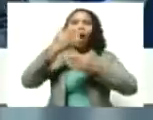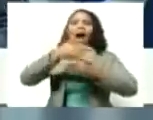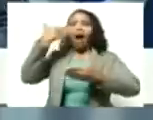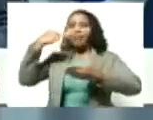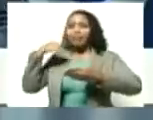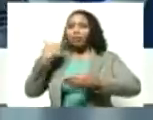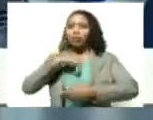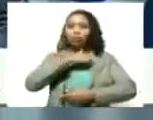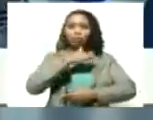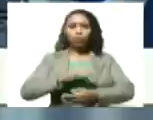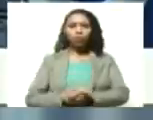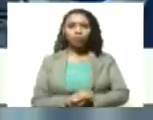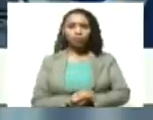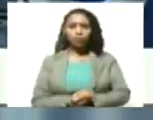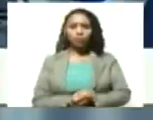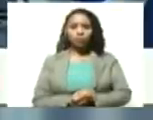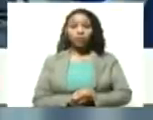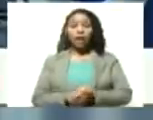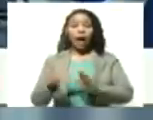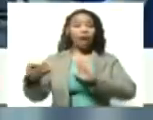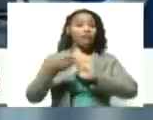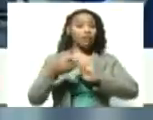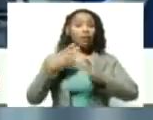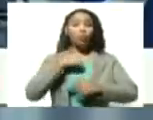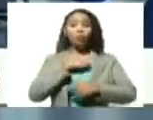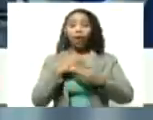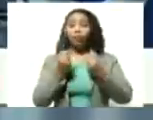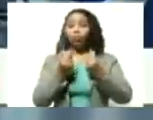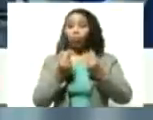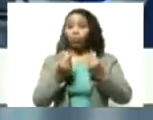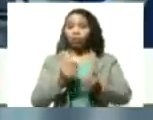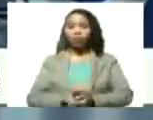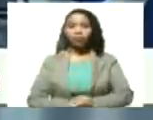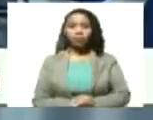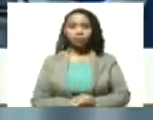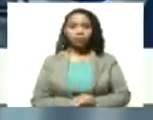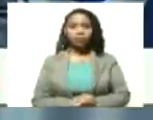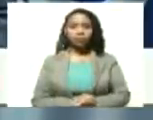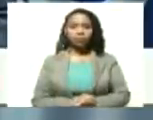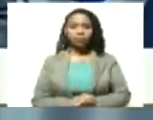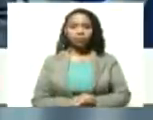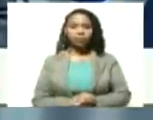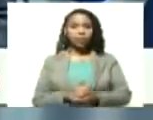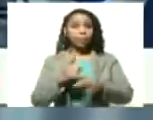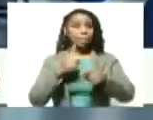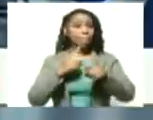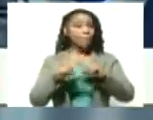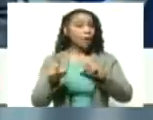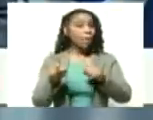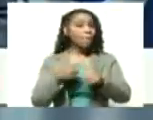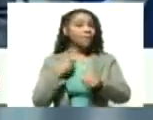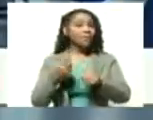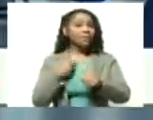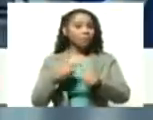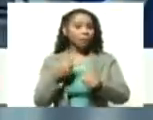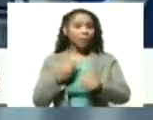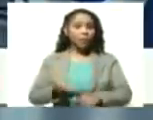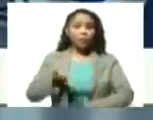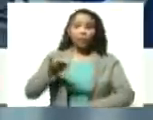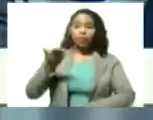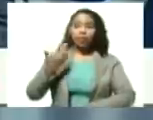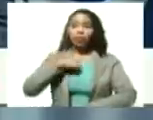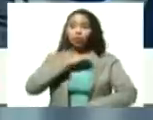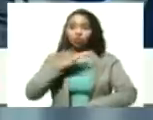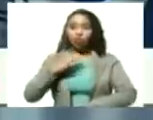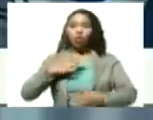anteriores, van afectando nuestra economía. Pero particularmente, y es nuestro interés, lo